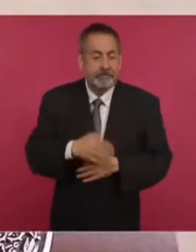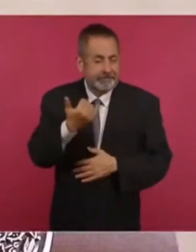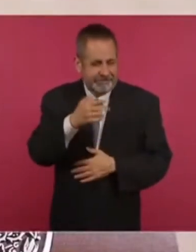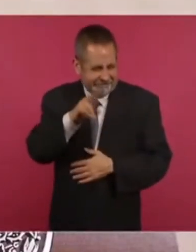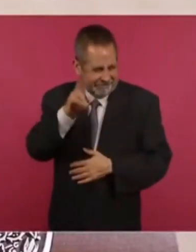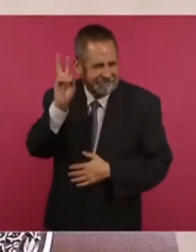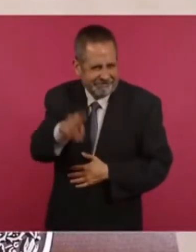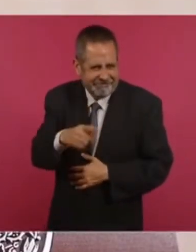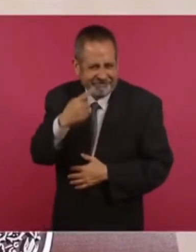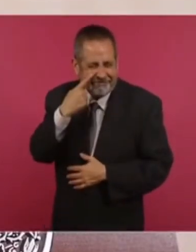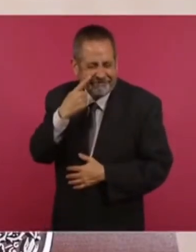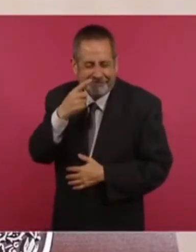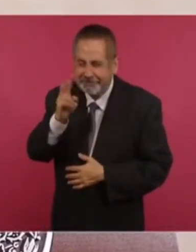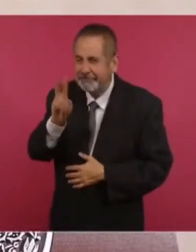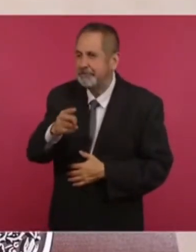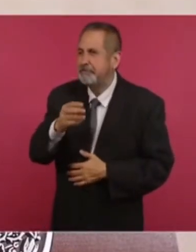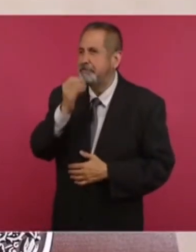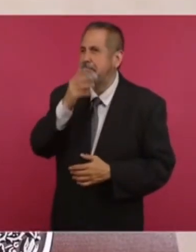la verdad,